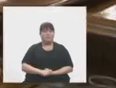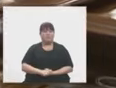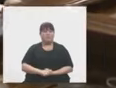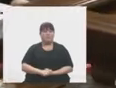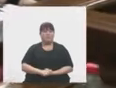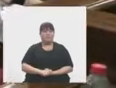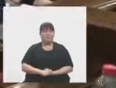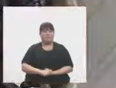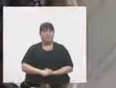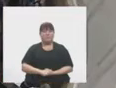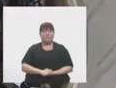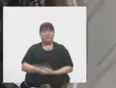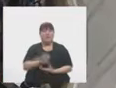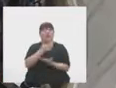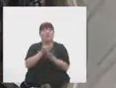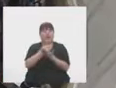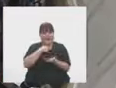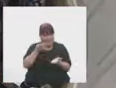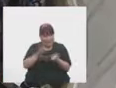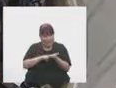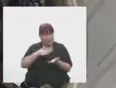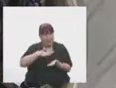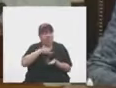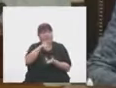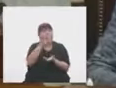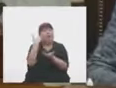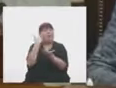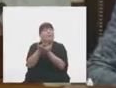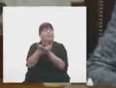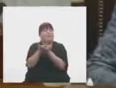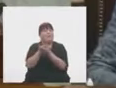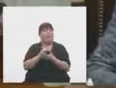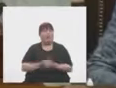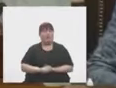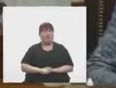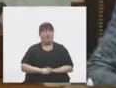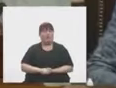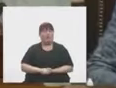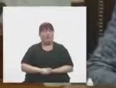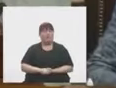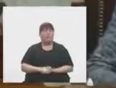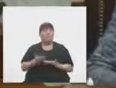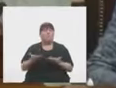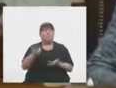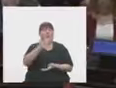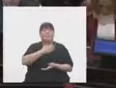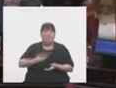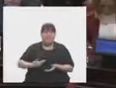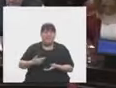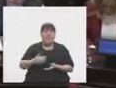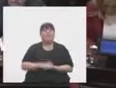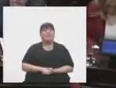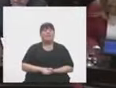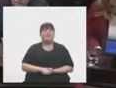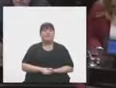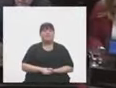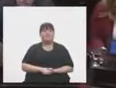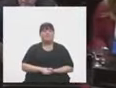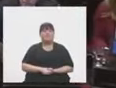Romero la quiere repetir por favor la moción la presidenta que se